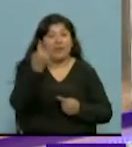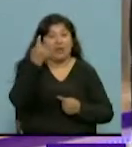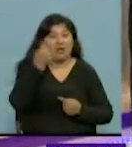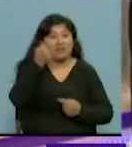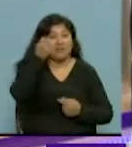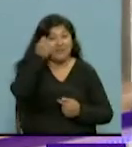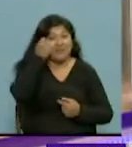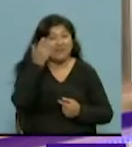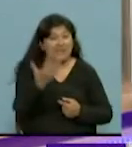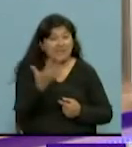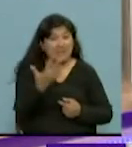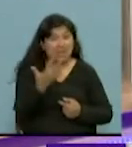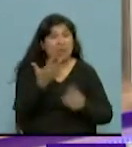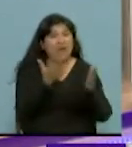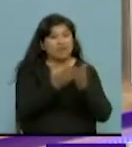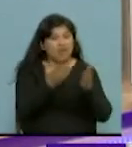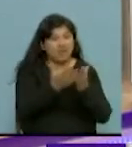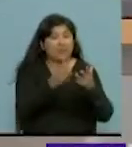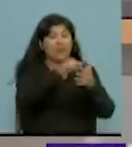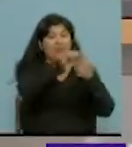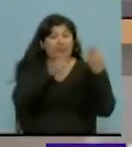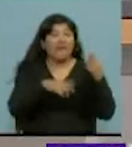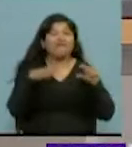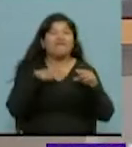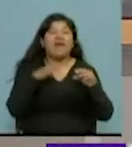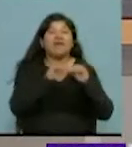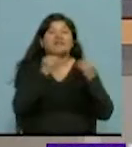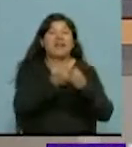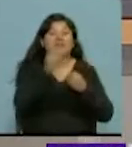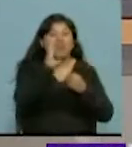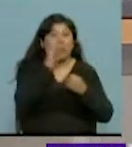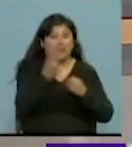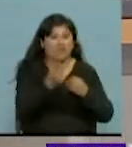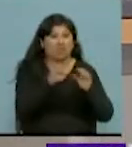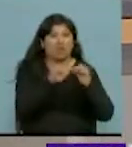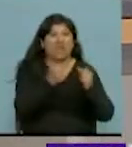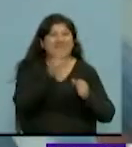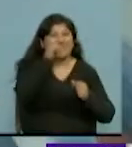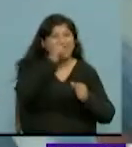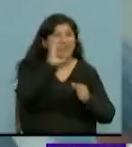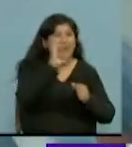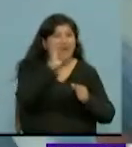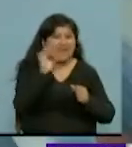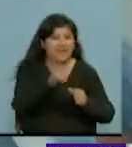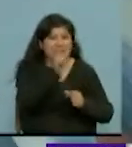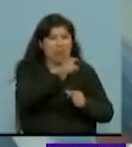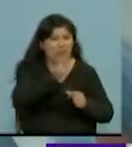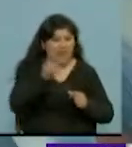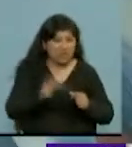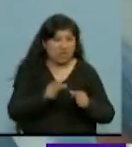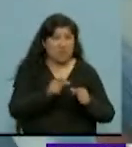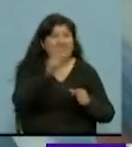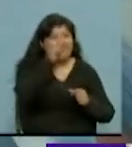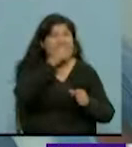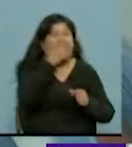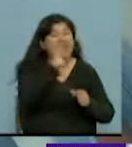son 52. El costo supera los 7.500 pesos por persona. Bueno, ellos están recaudando fondos y lo